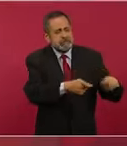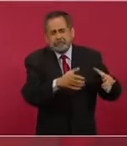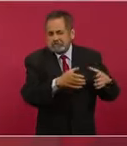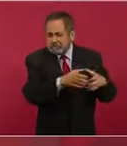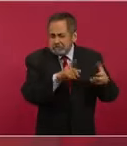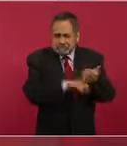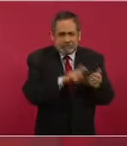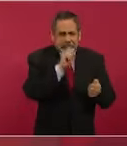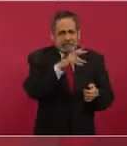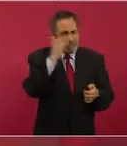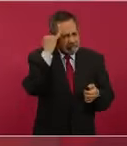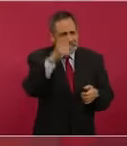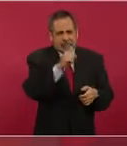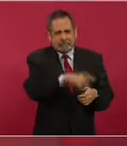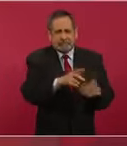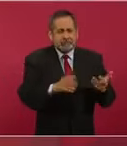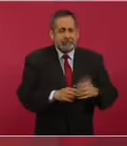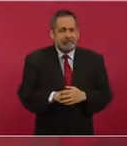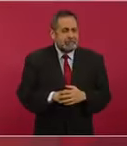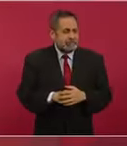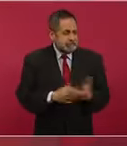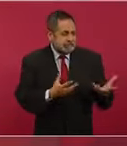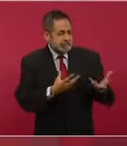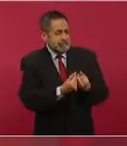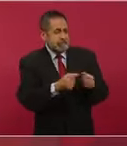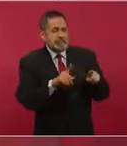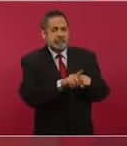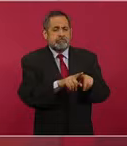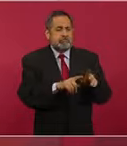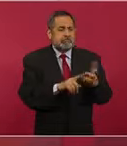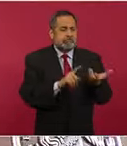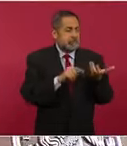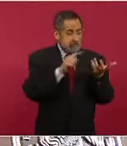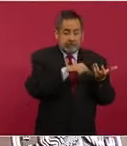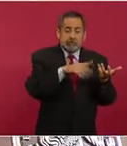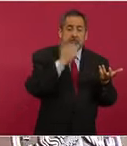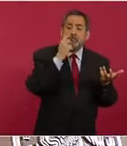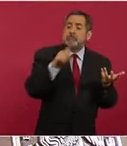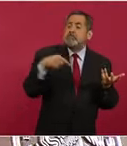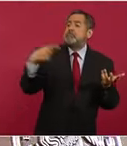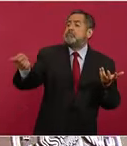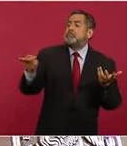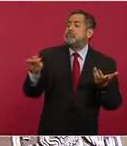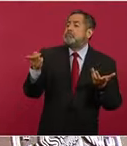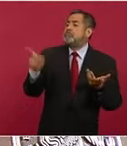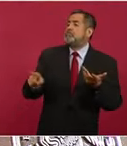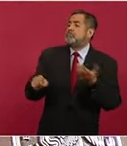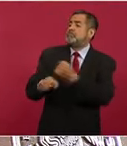O sea, son partidarios de la esclavitud.